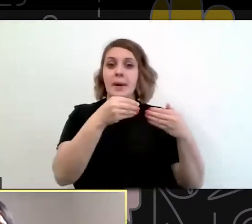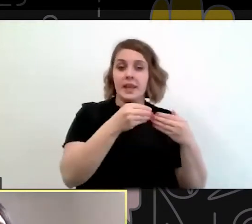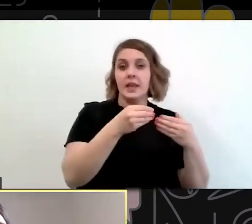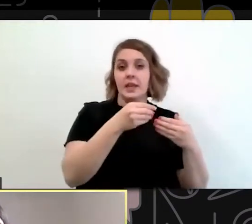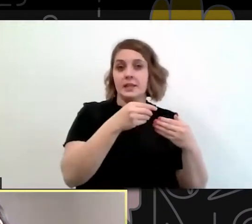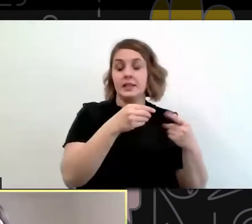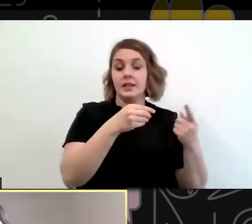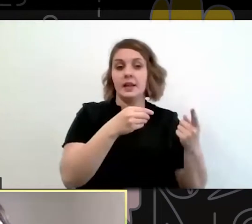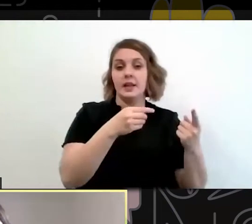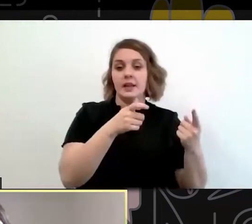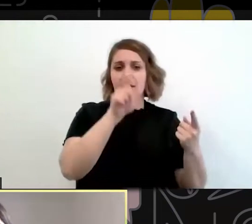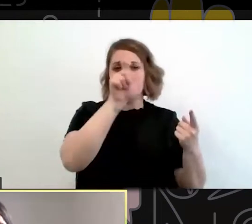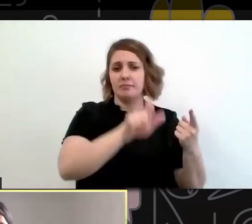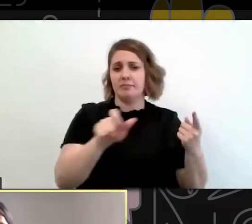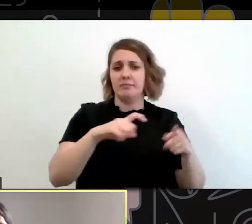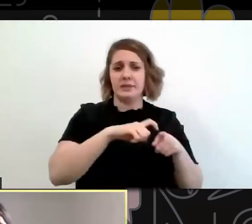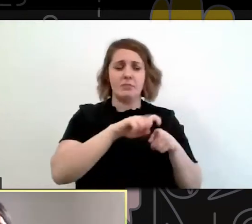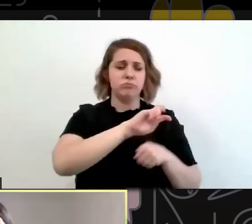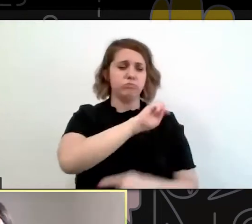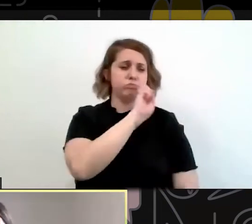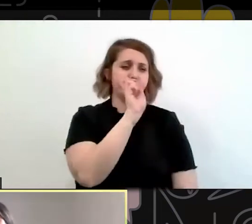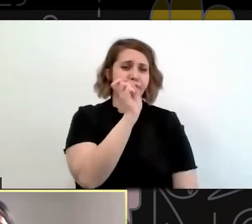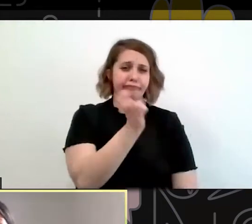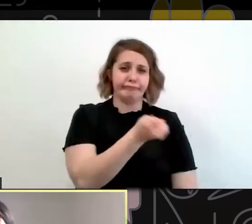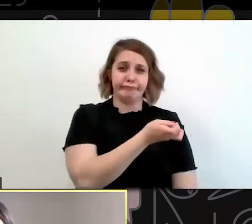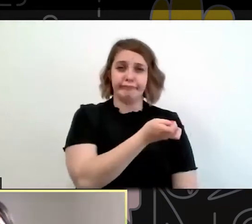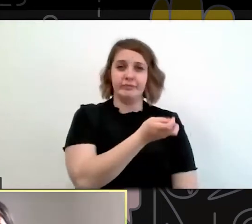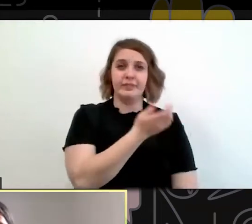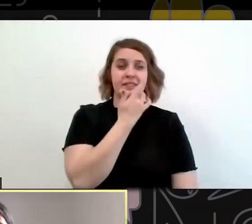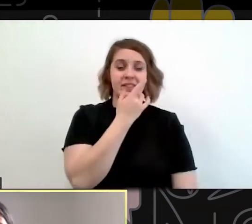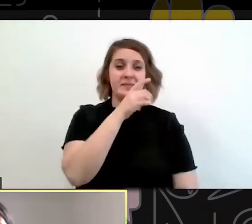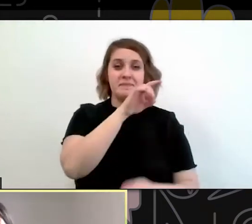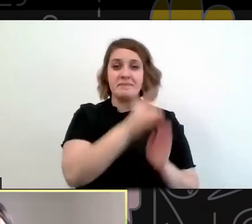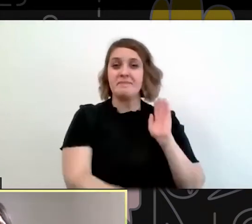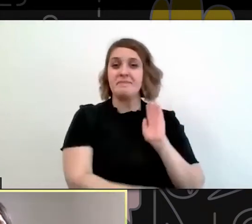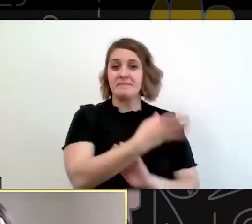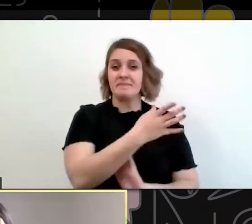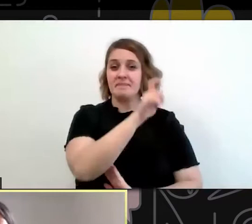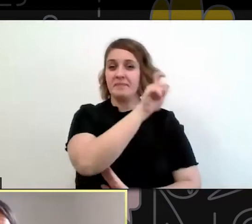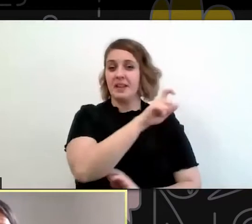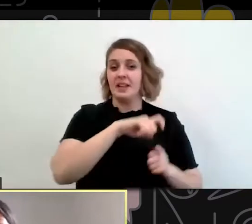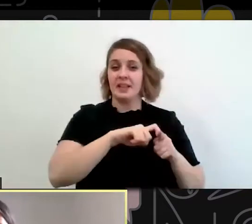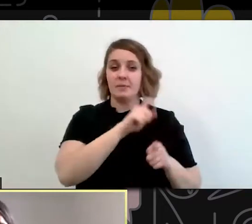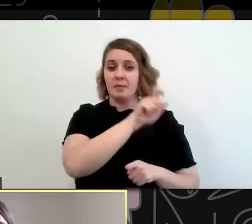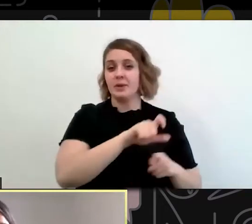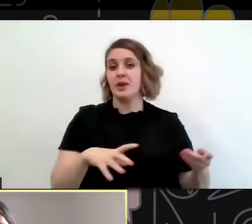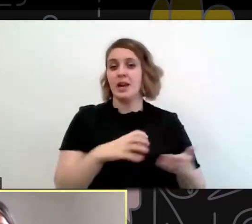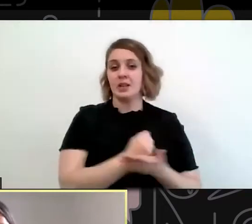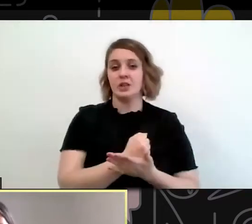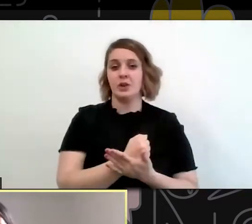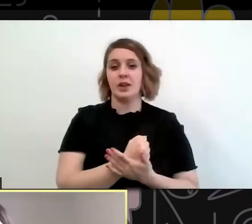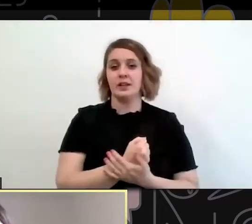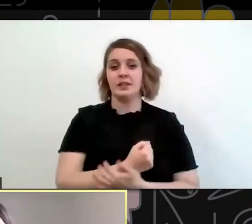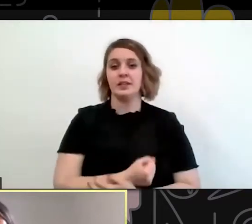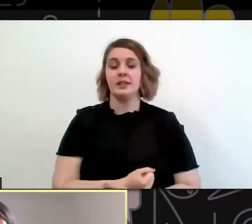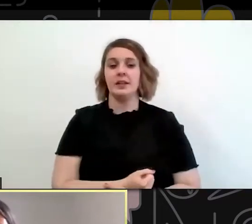y había de todo tipo, participaron en su creación todo tipo de personas. Había